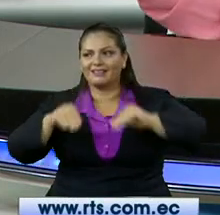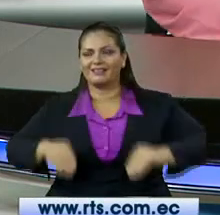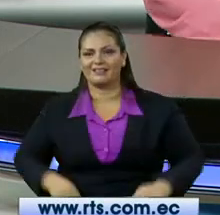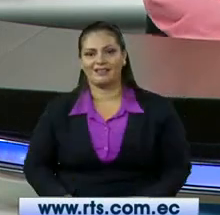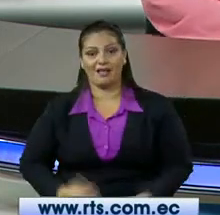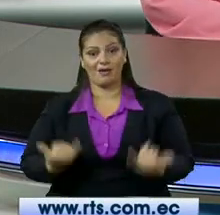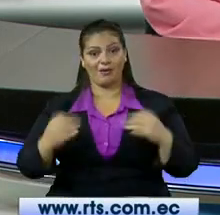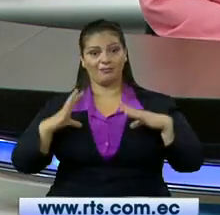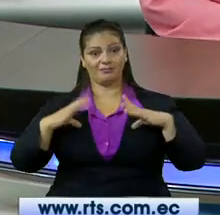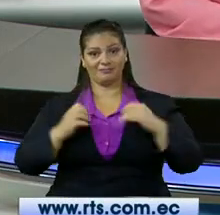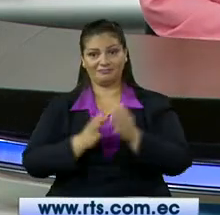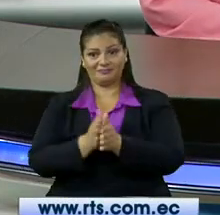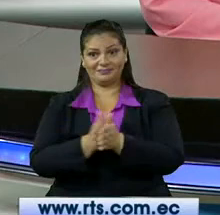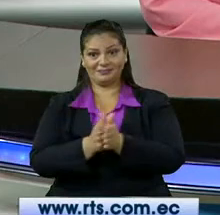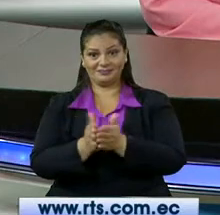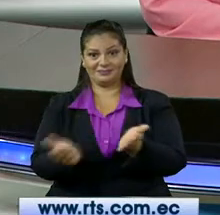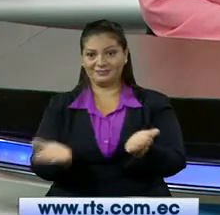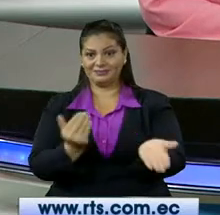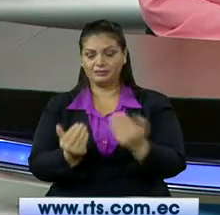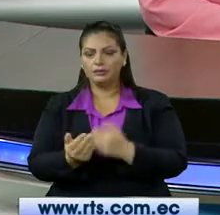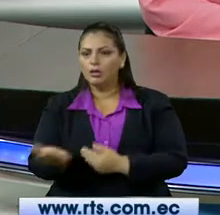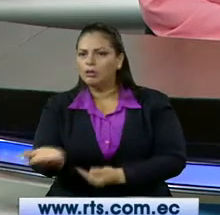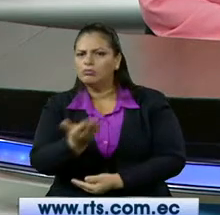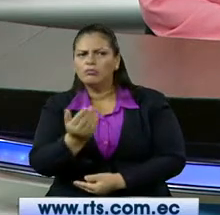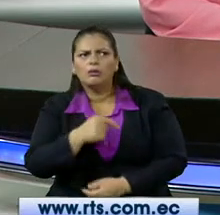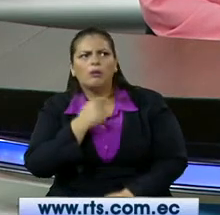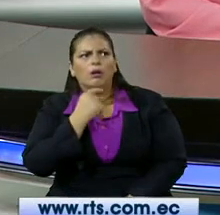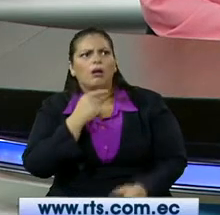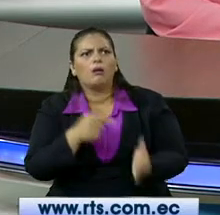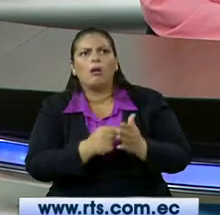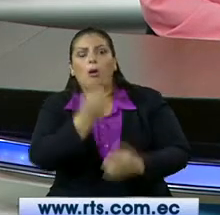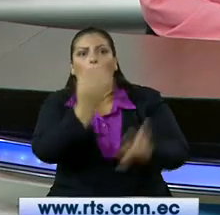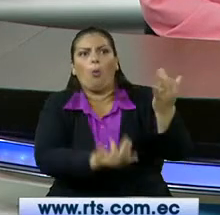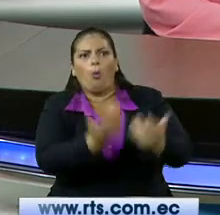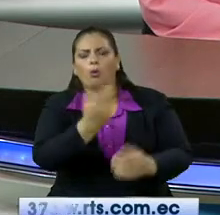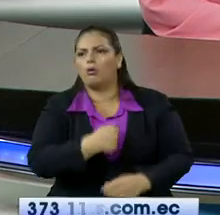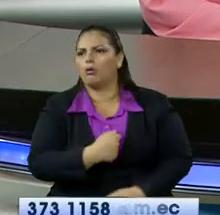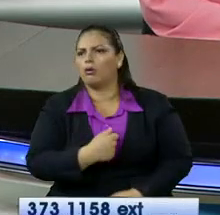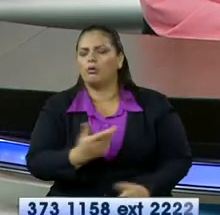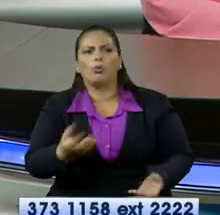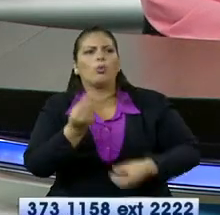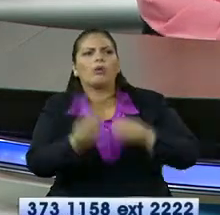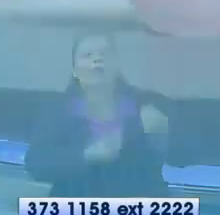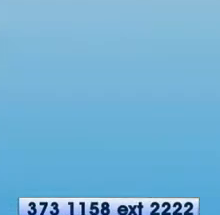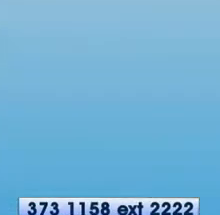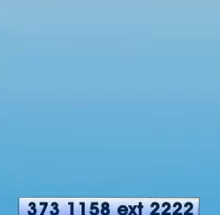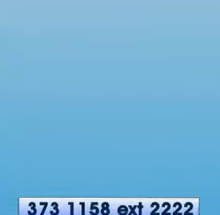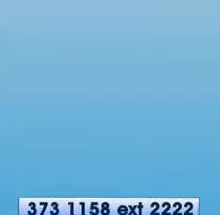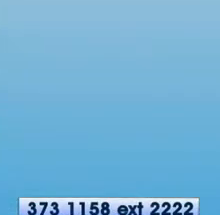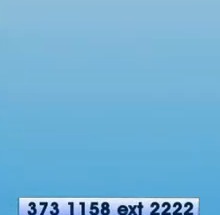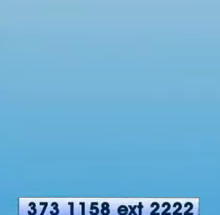vacaciones. Así es, se busca que los menores conozcan cómo actuar ante una emergencia.